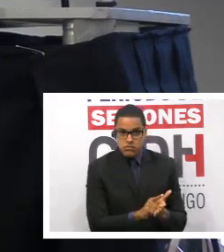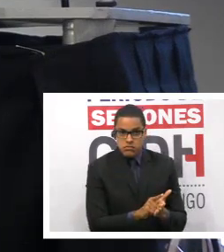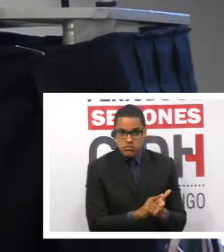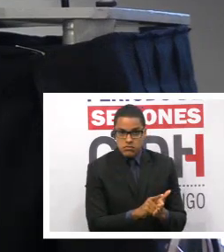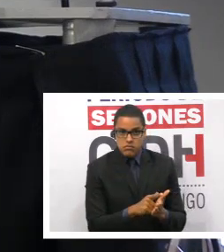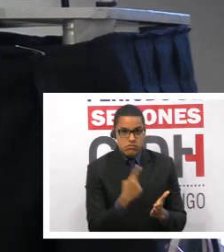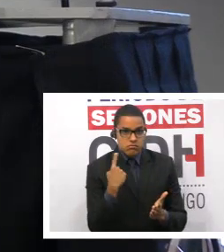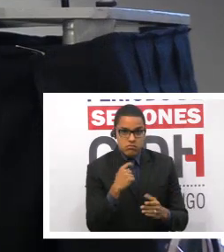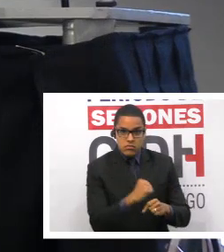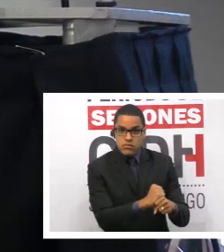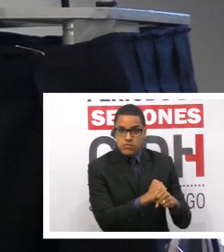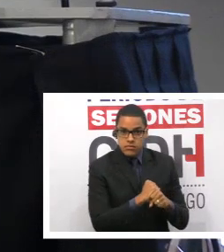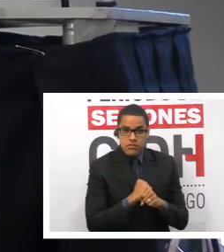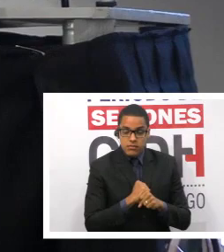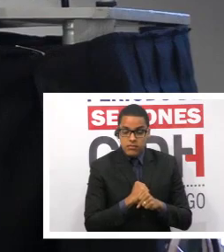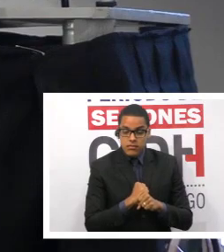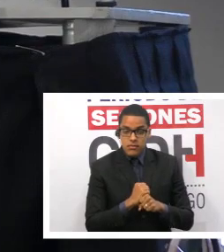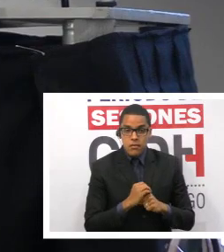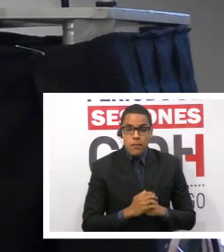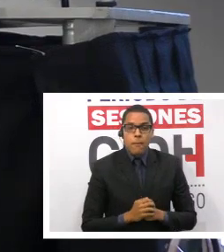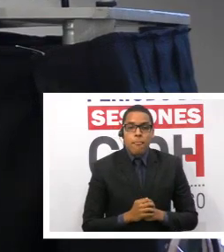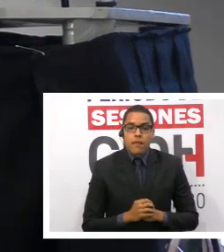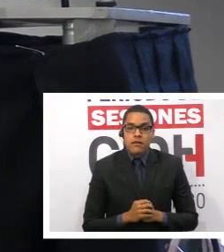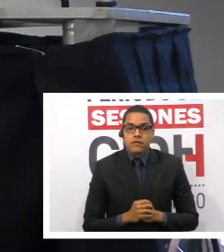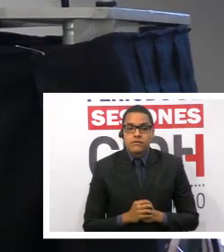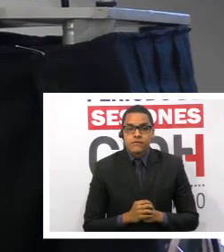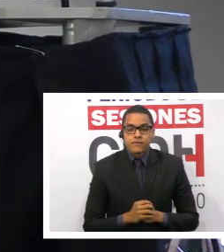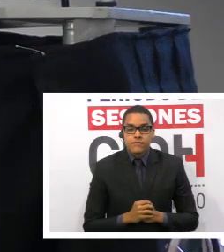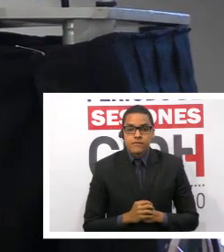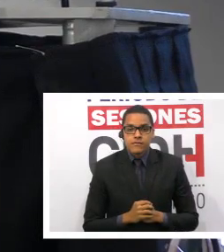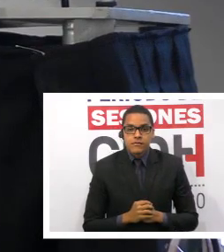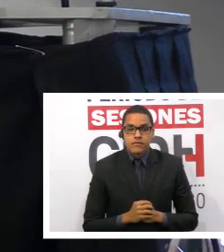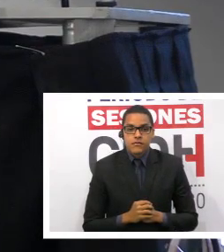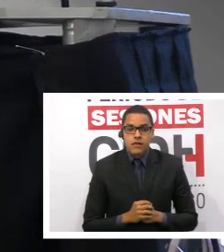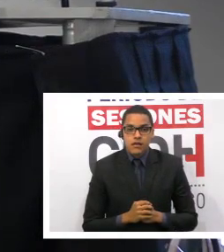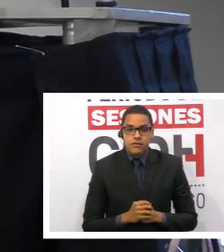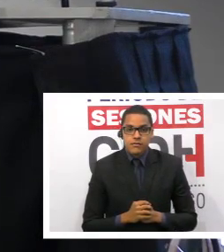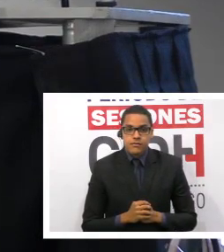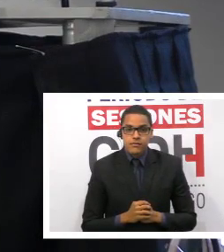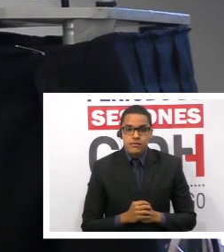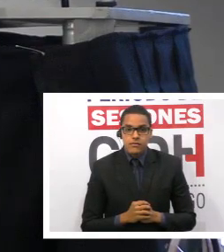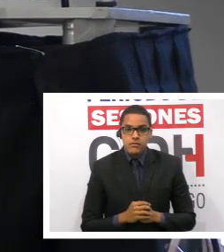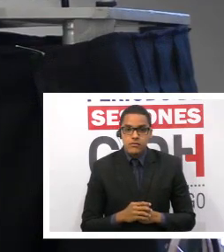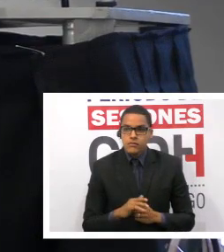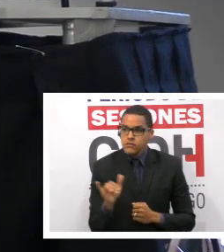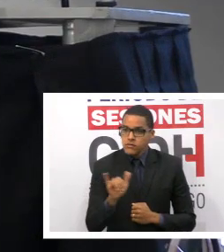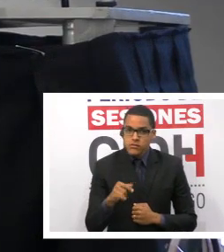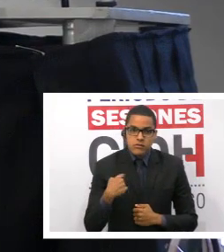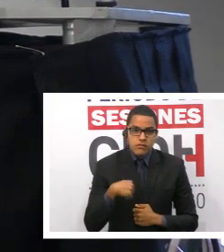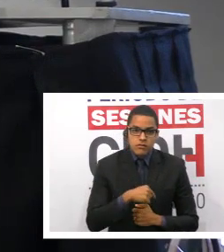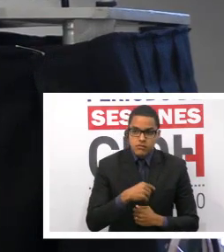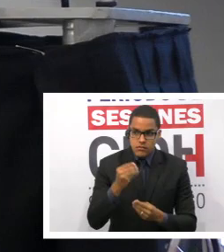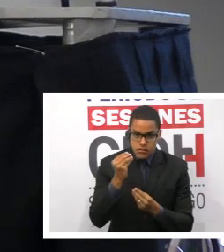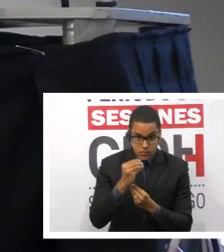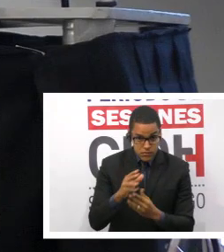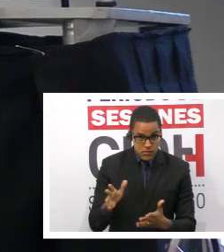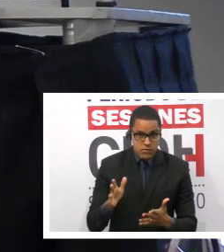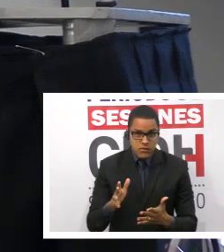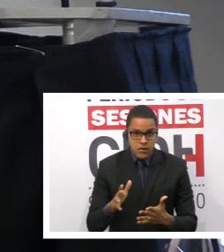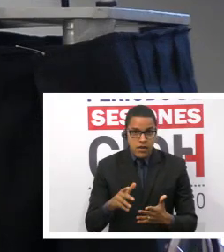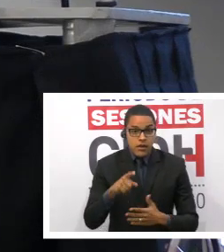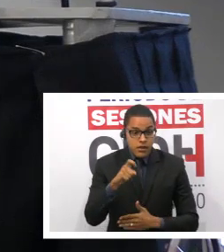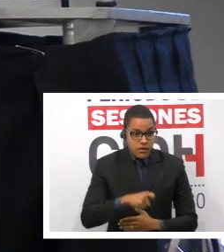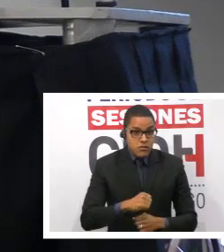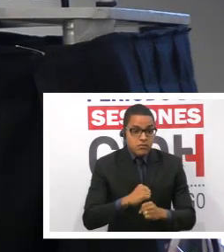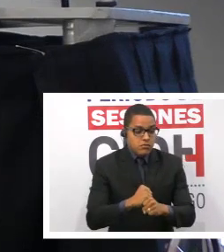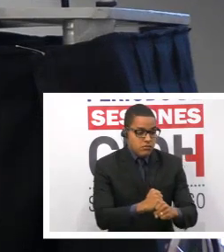la comisión a través del fortalecimiento del rol de la relatoría especial sobre derechos económicos sociales culturales y ambientales y en concordancia con el